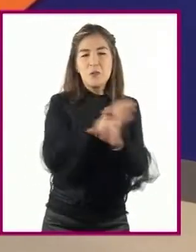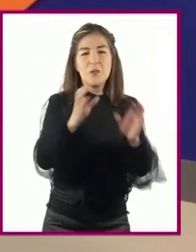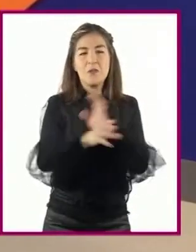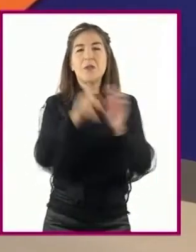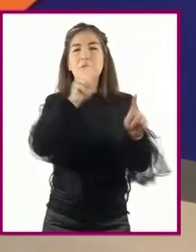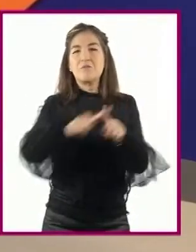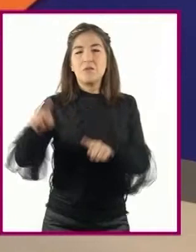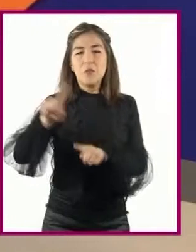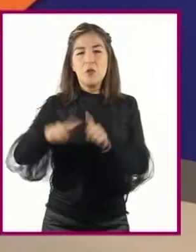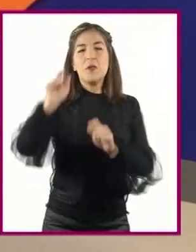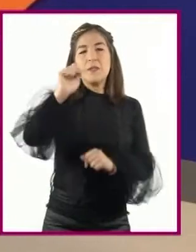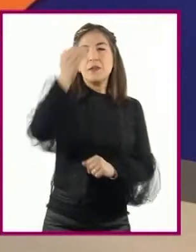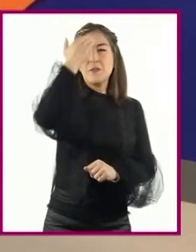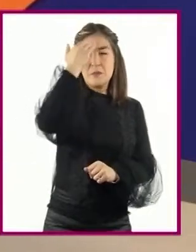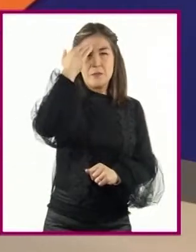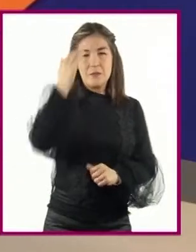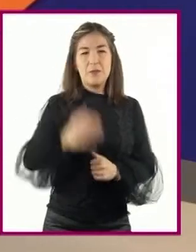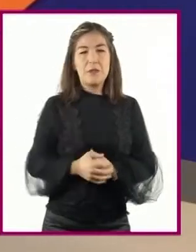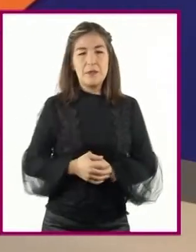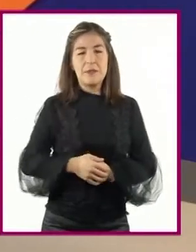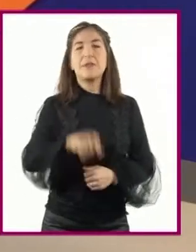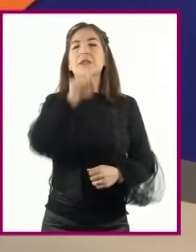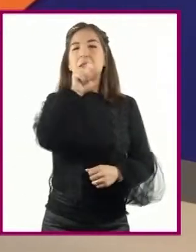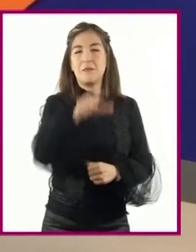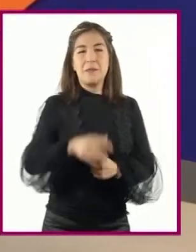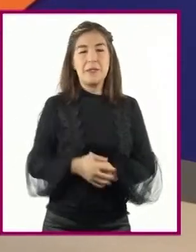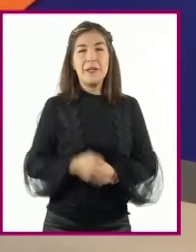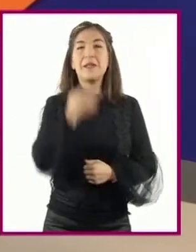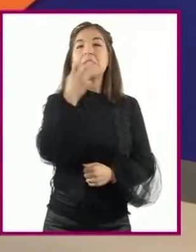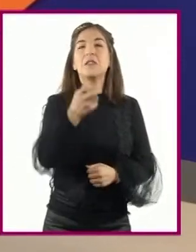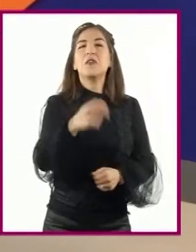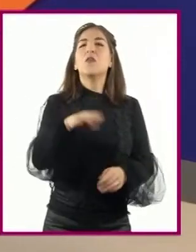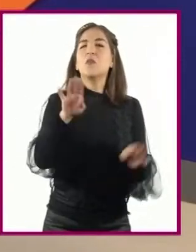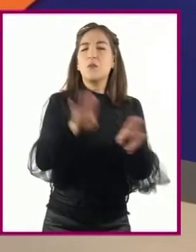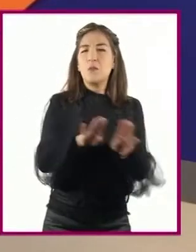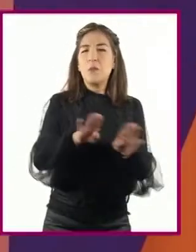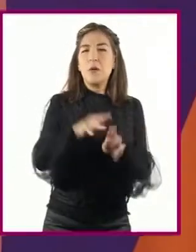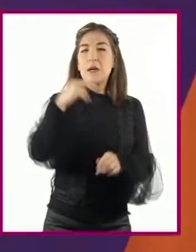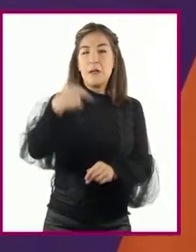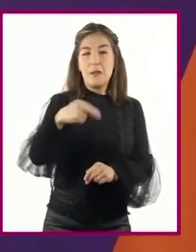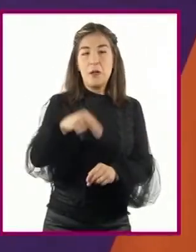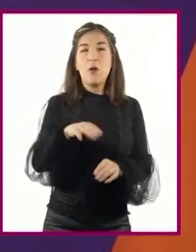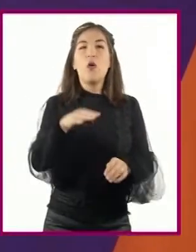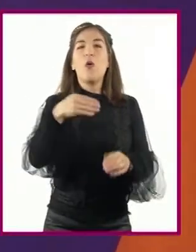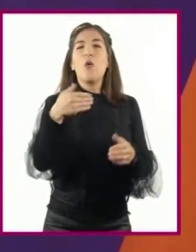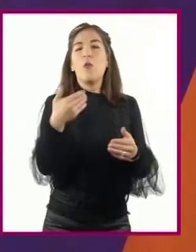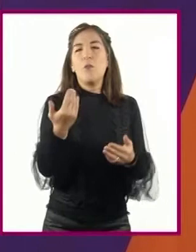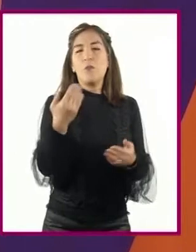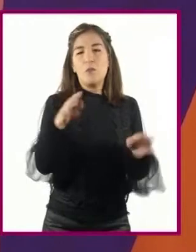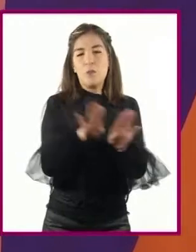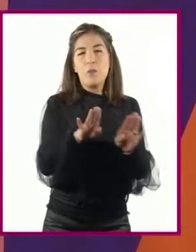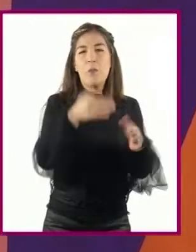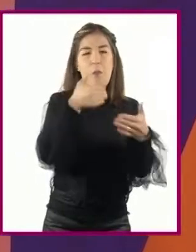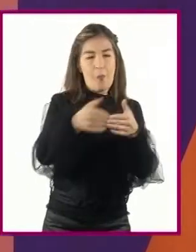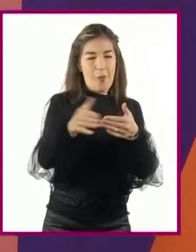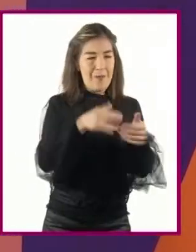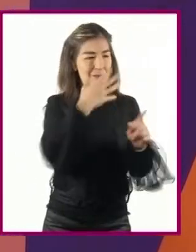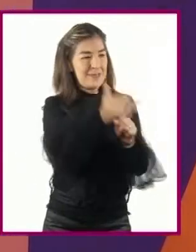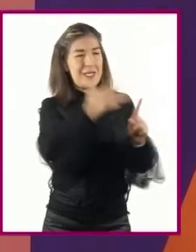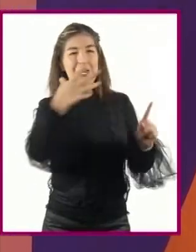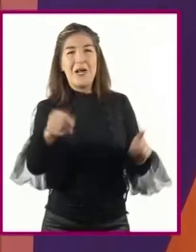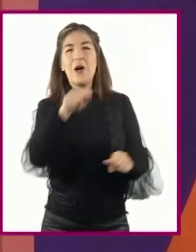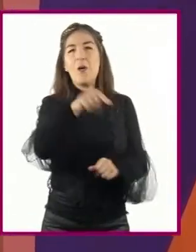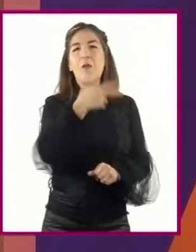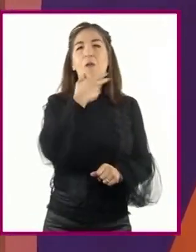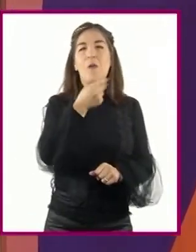del conocimiento. Por cierto, a quien se conoce como el modelo del hombre del Renacimiento es